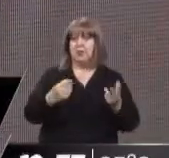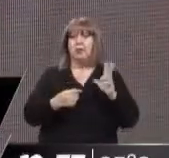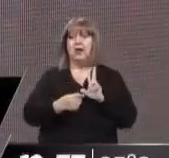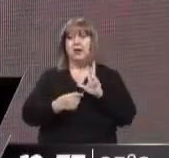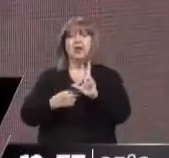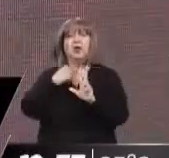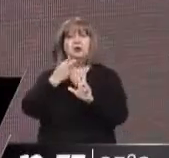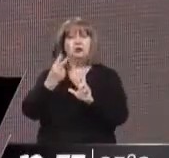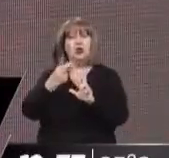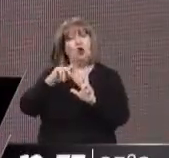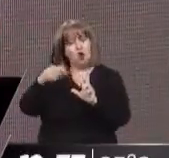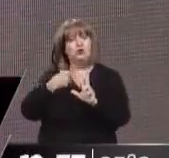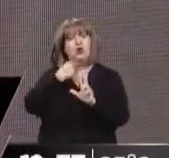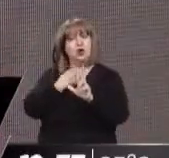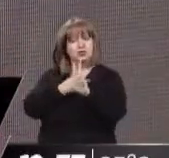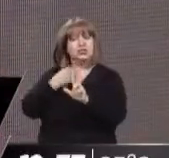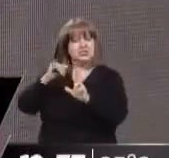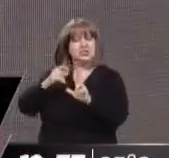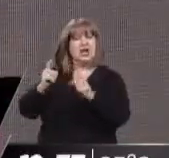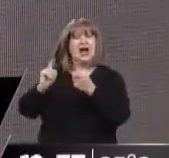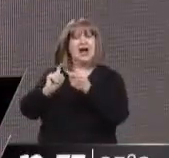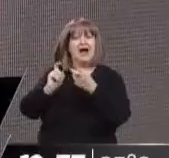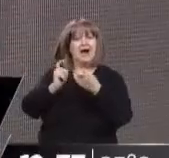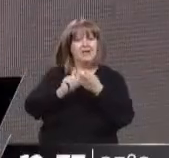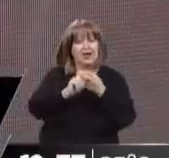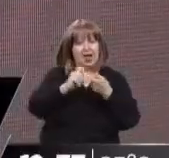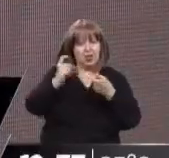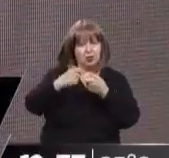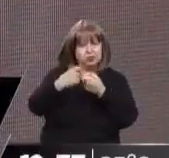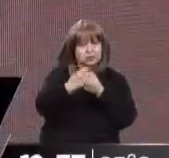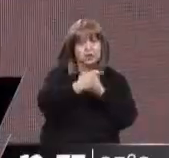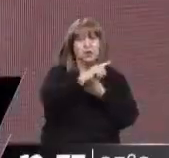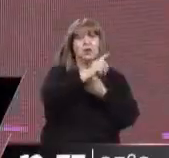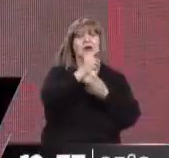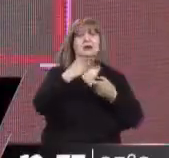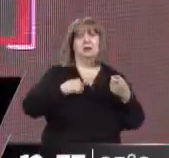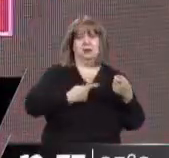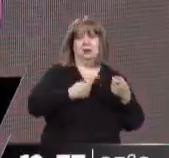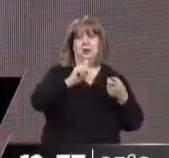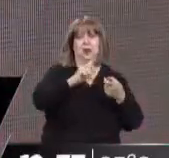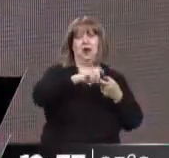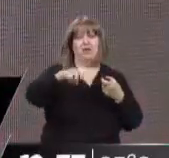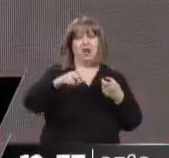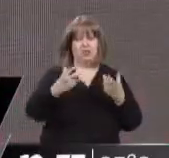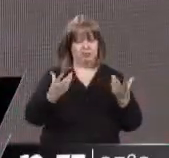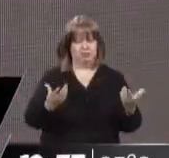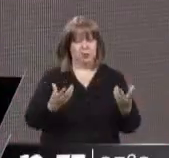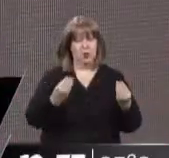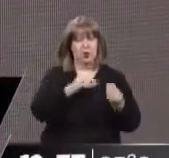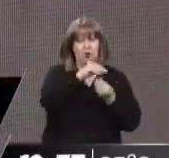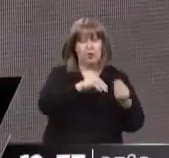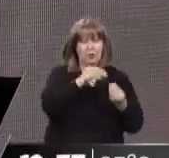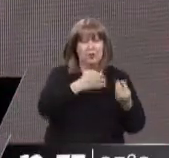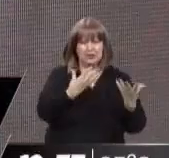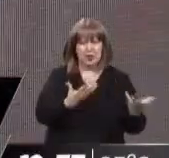tres hijos pero al No claro bueno de la superintendencia de salud que muchos casos se ha dado cuando quizás algunas